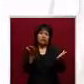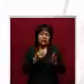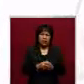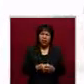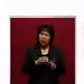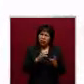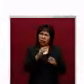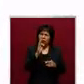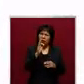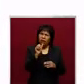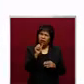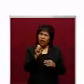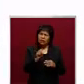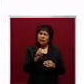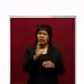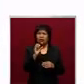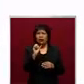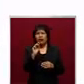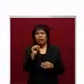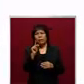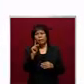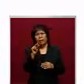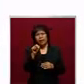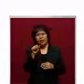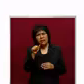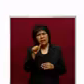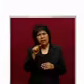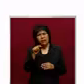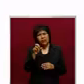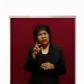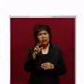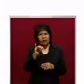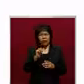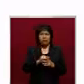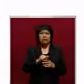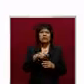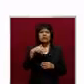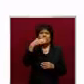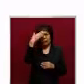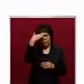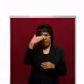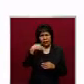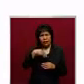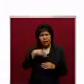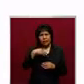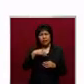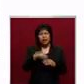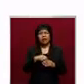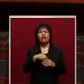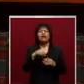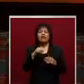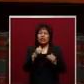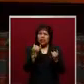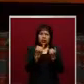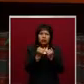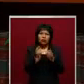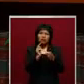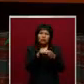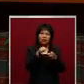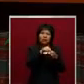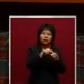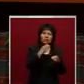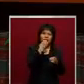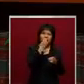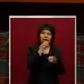¿La fase compensatoria cuándo va a ser? Sí, la fase compensatoria estaba pensada de forma presencial. Así es. Ese es el reto también